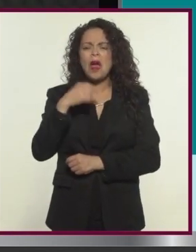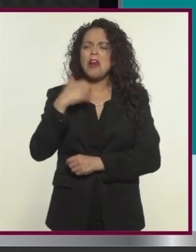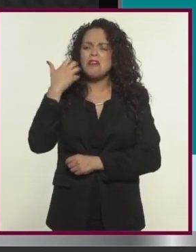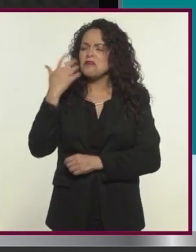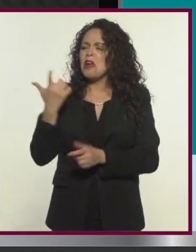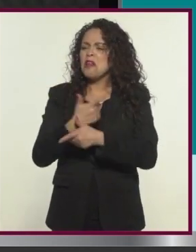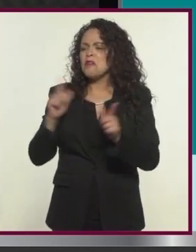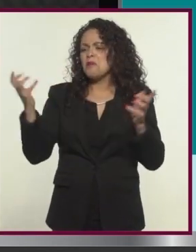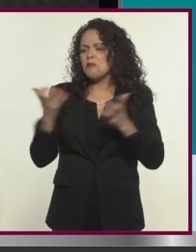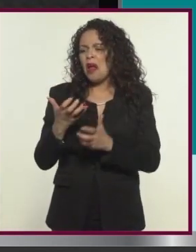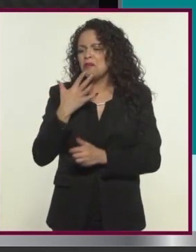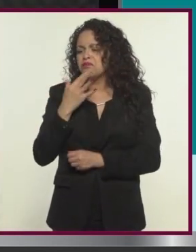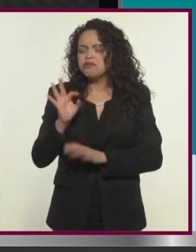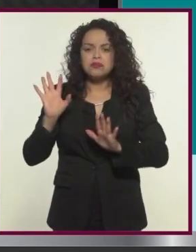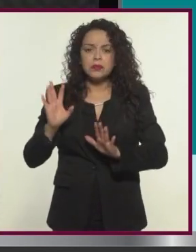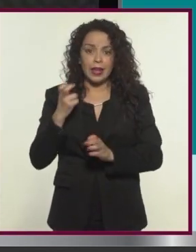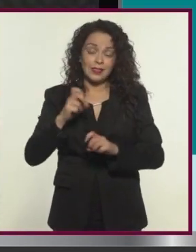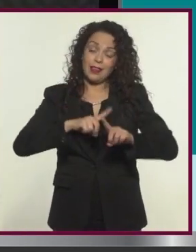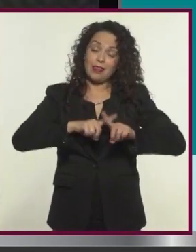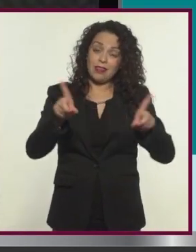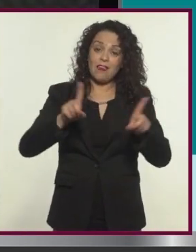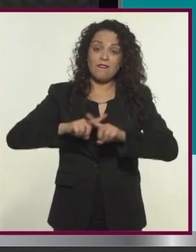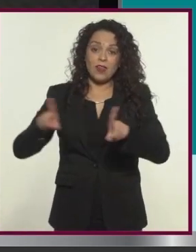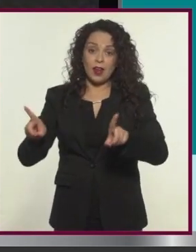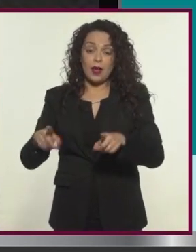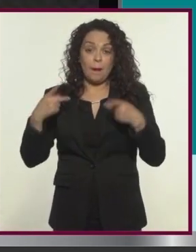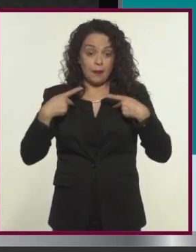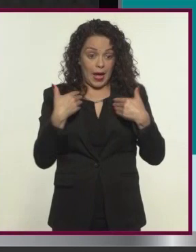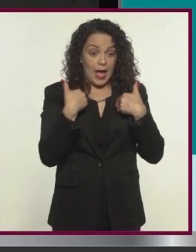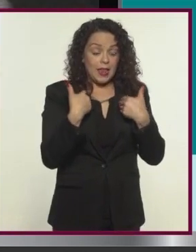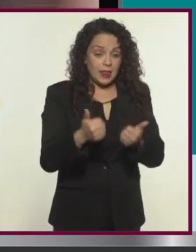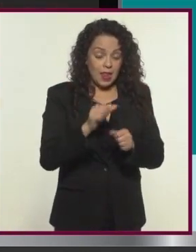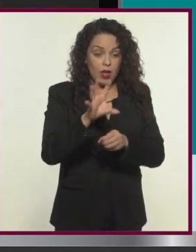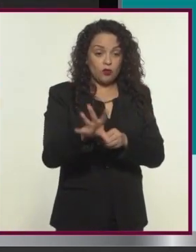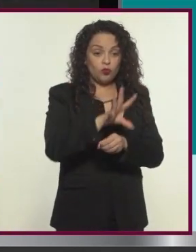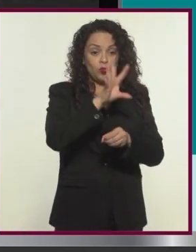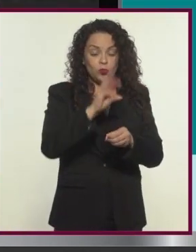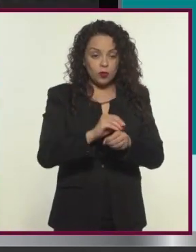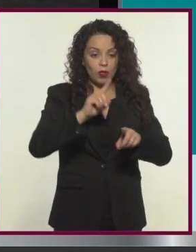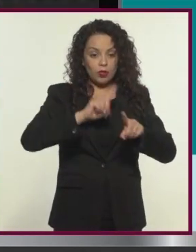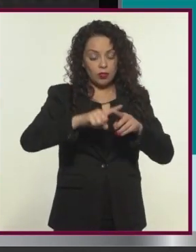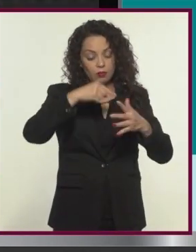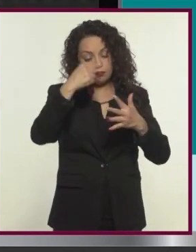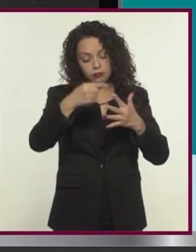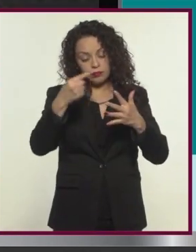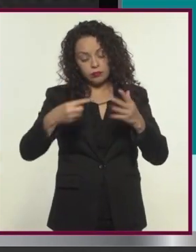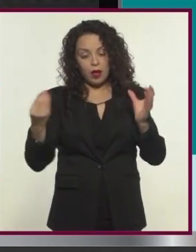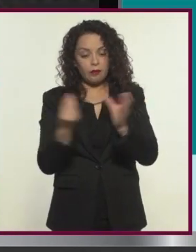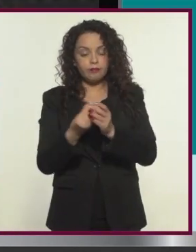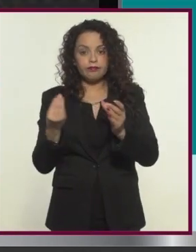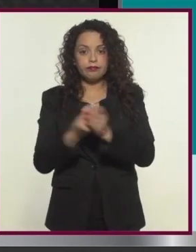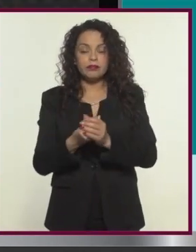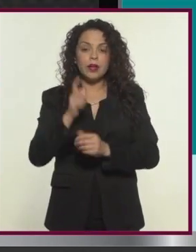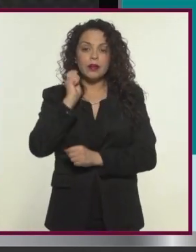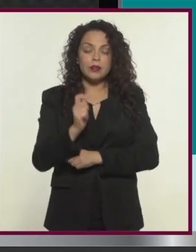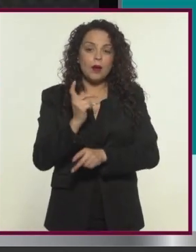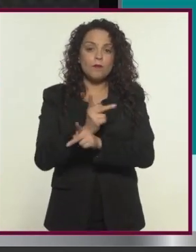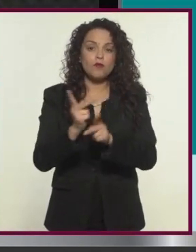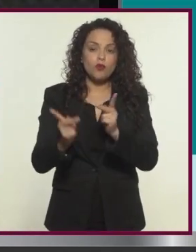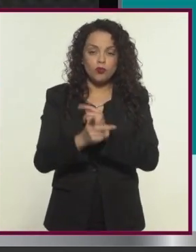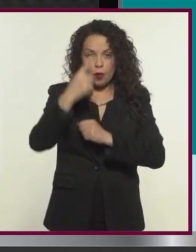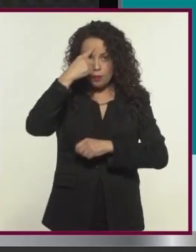lo haga, ¿no? La gran diferencia entre una persona que entiende, como todos los aspectos de